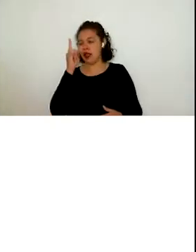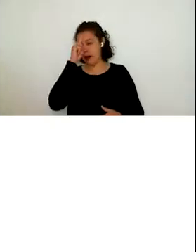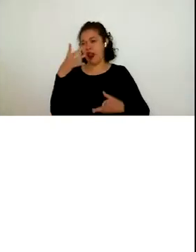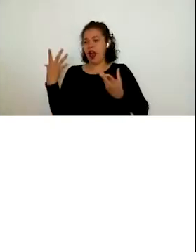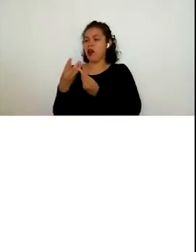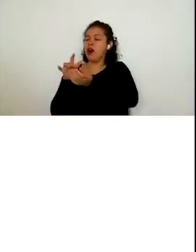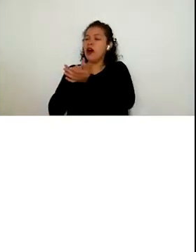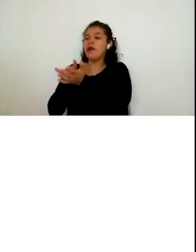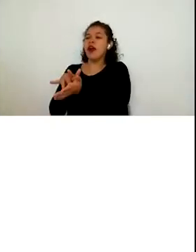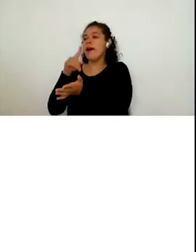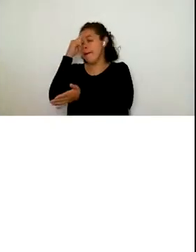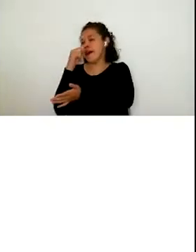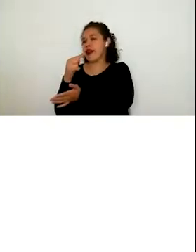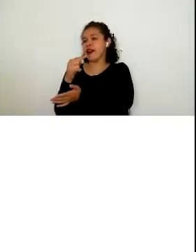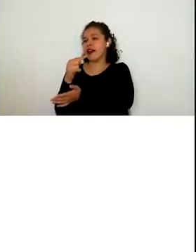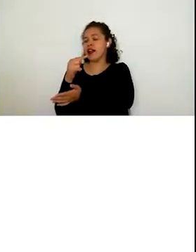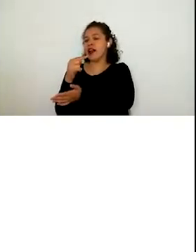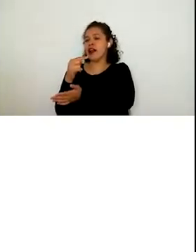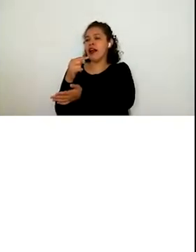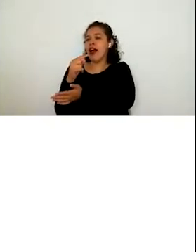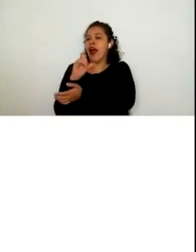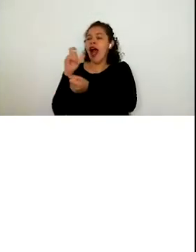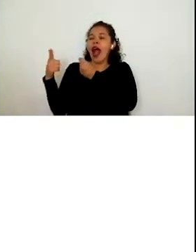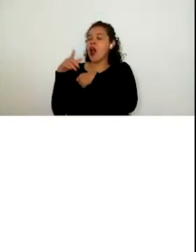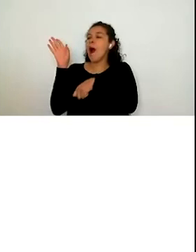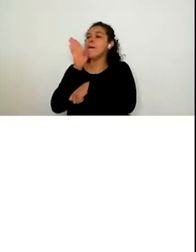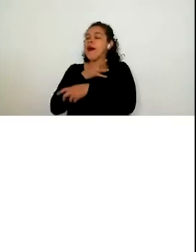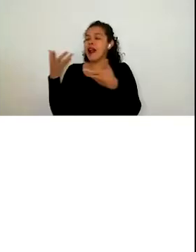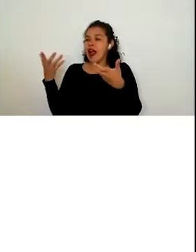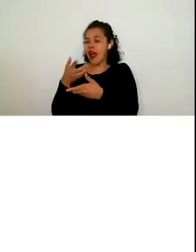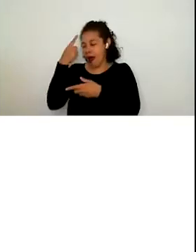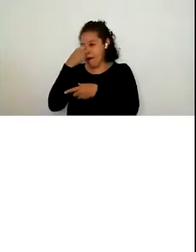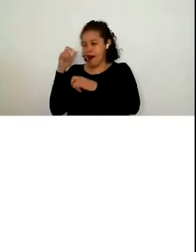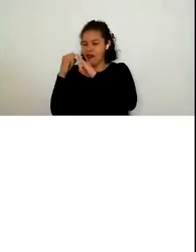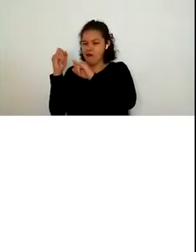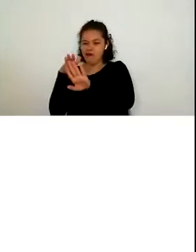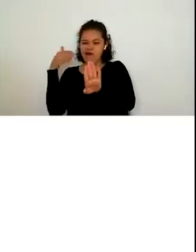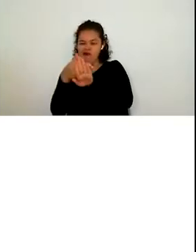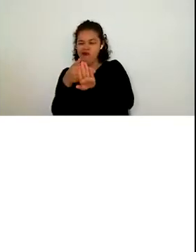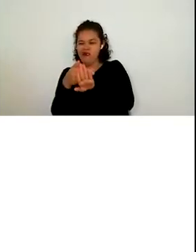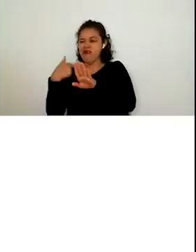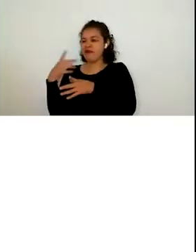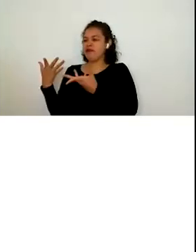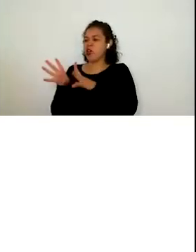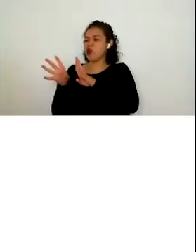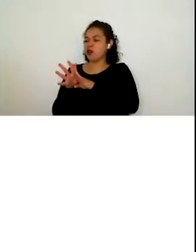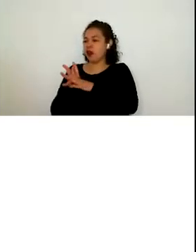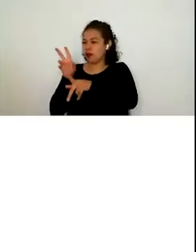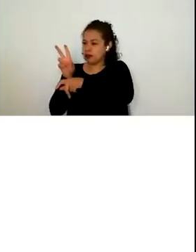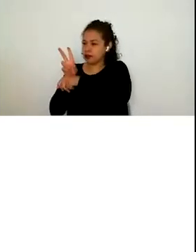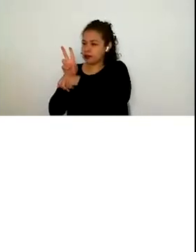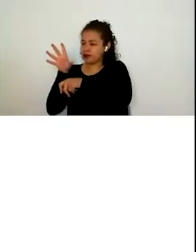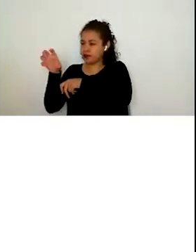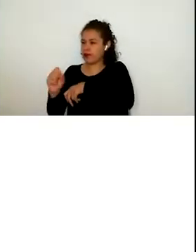en la persecución de algún delito que se haya cometido en contra de la institución. Por eso les comentaba que es